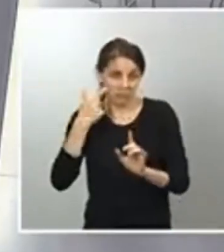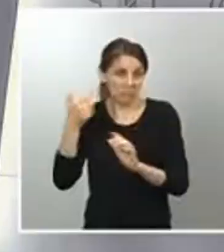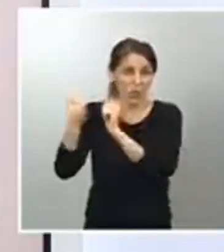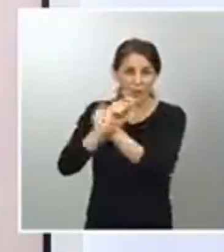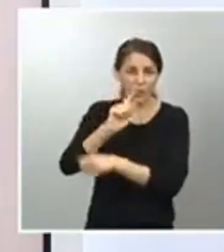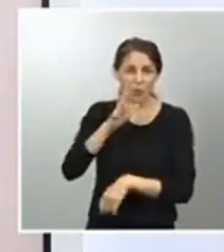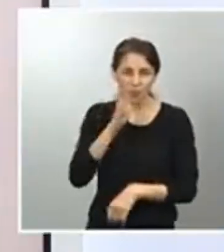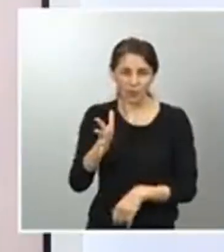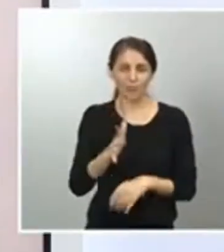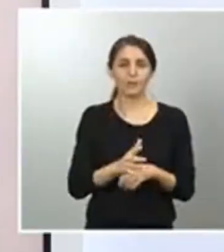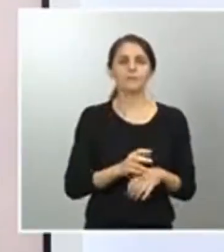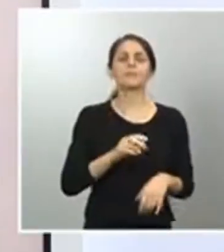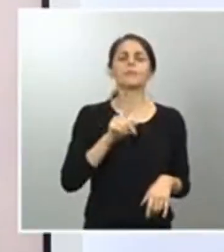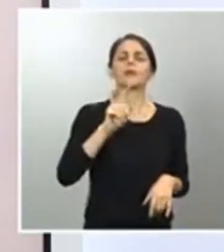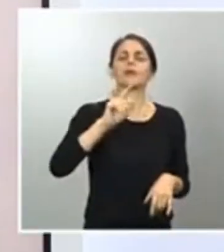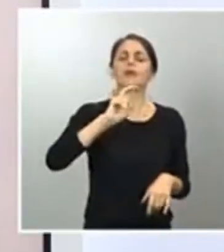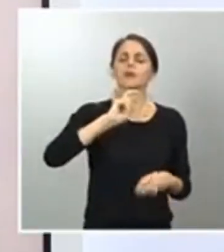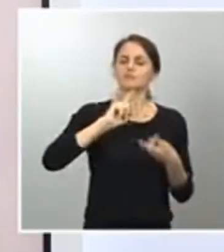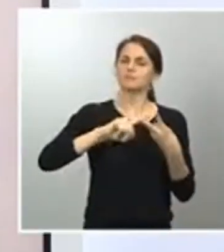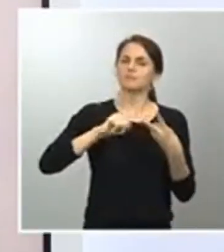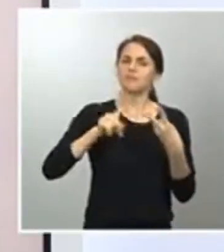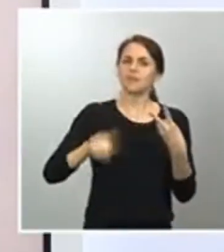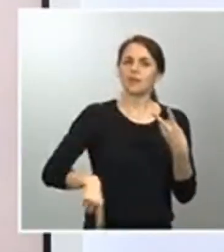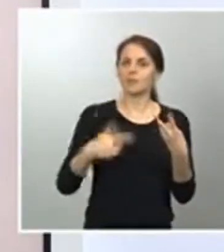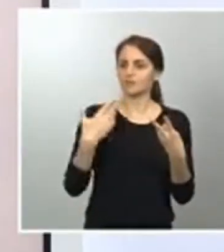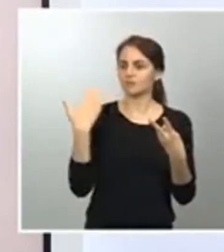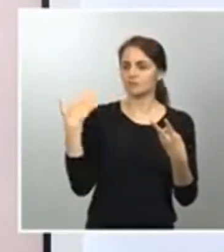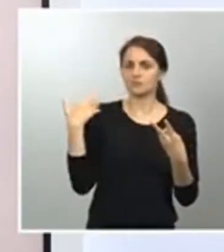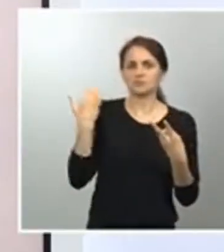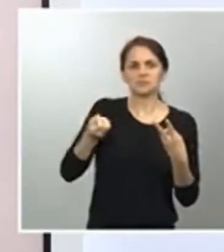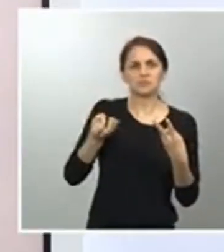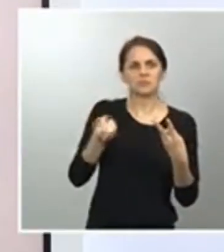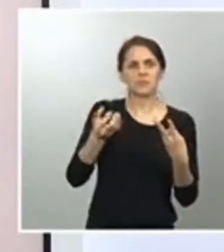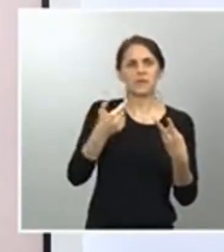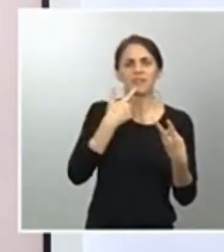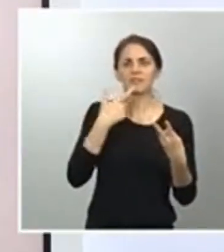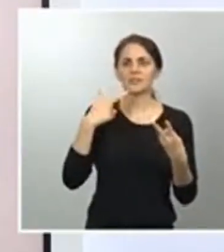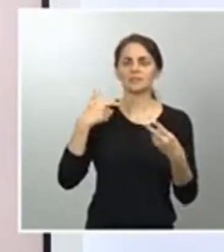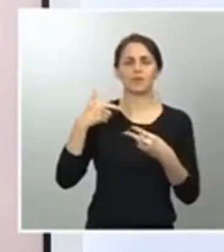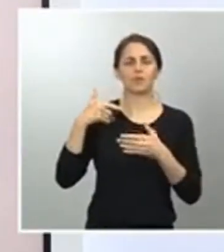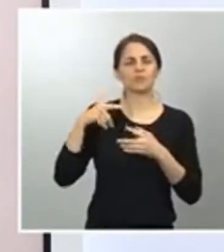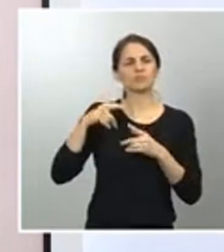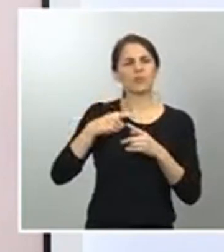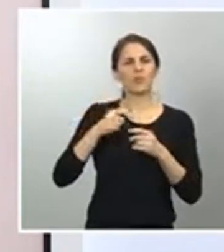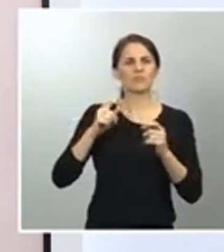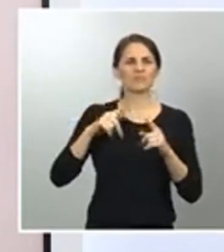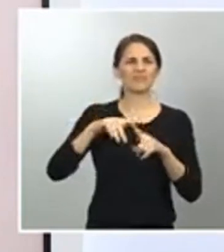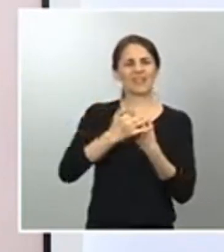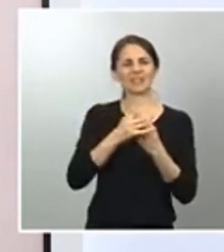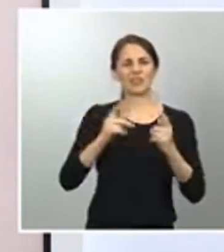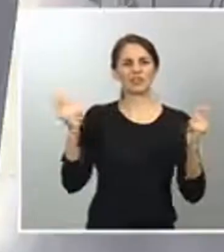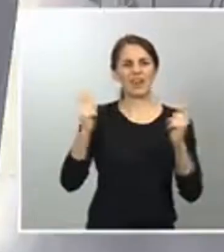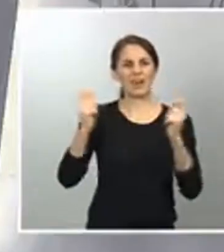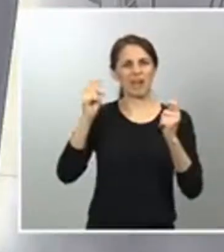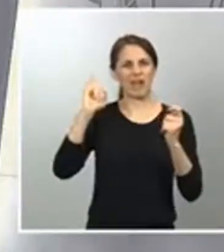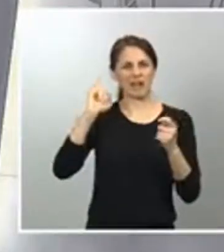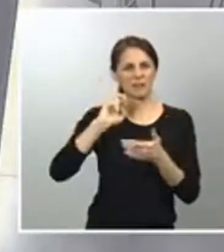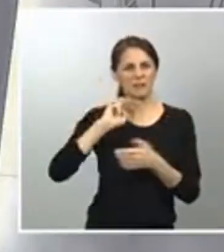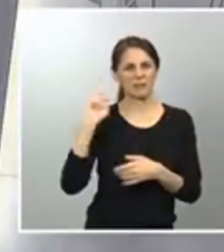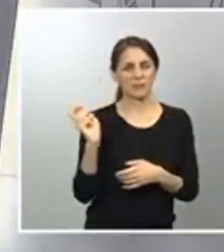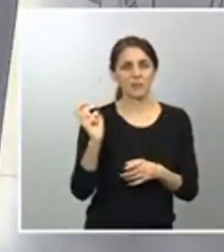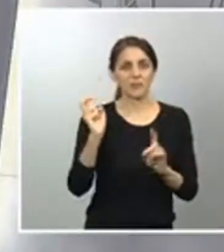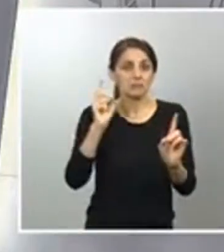anunciado en las últimas intervenciones que había sucesivos estados de alarma. Entonces, no sé si con esta nueva fase de transición